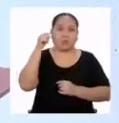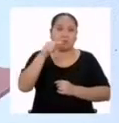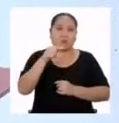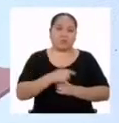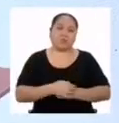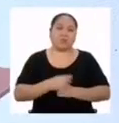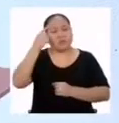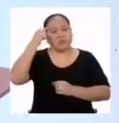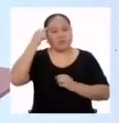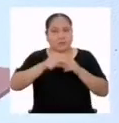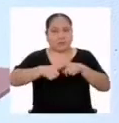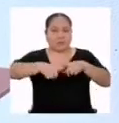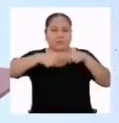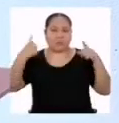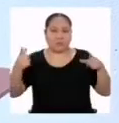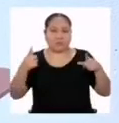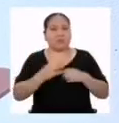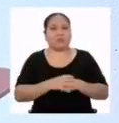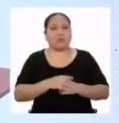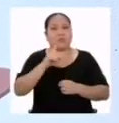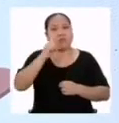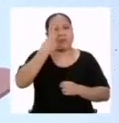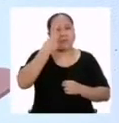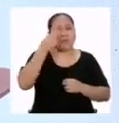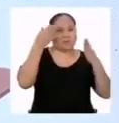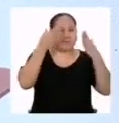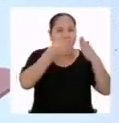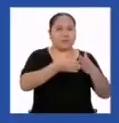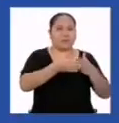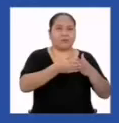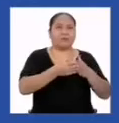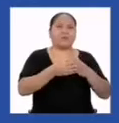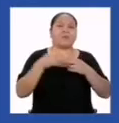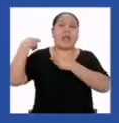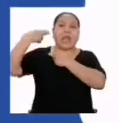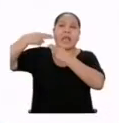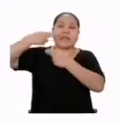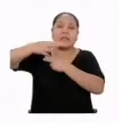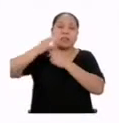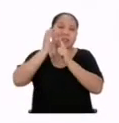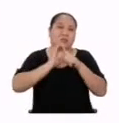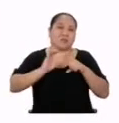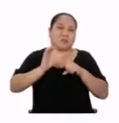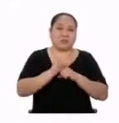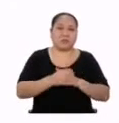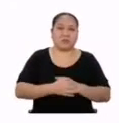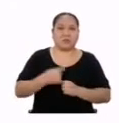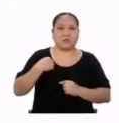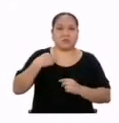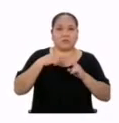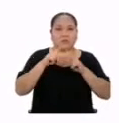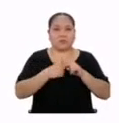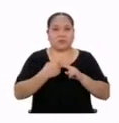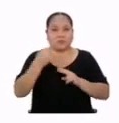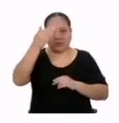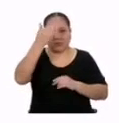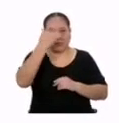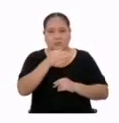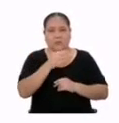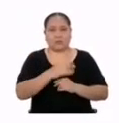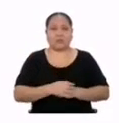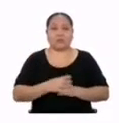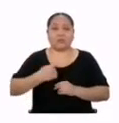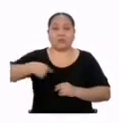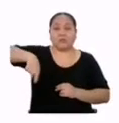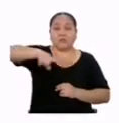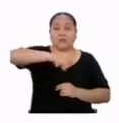más general, mientras que la primera habla específicamente de la herencia cultural. Entonces, empezaría con esto. Somos